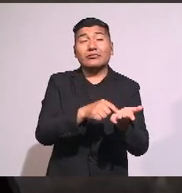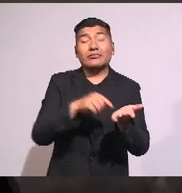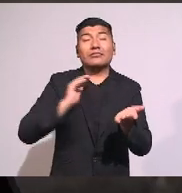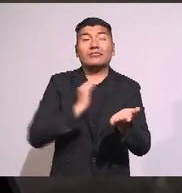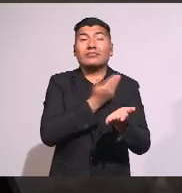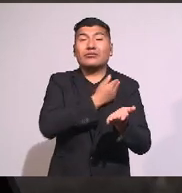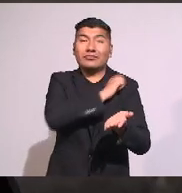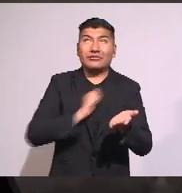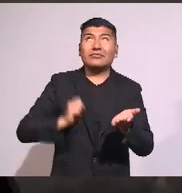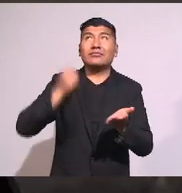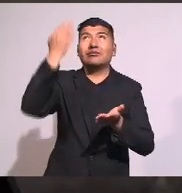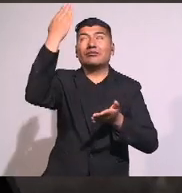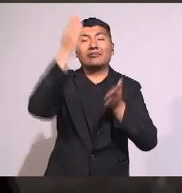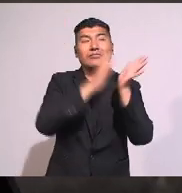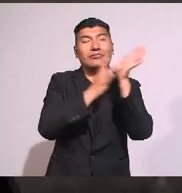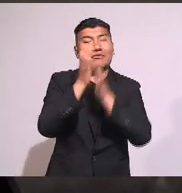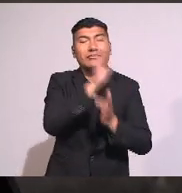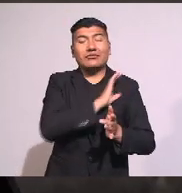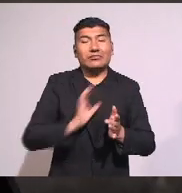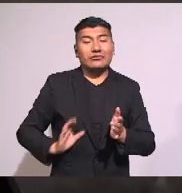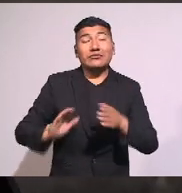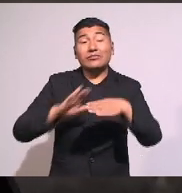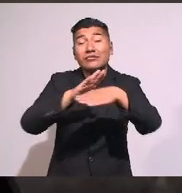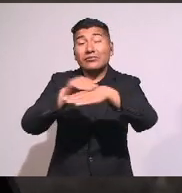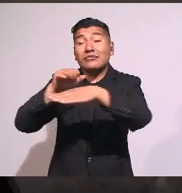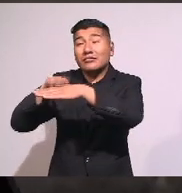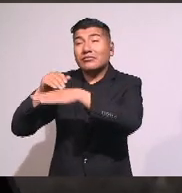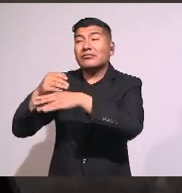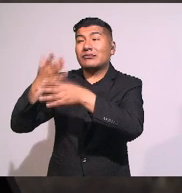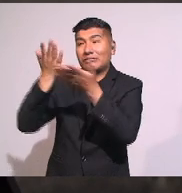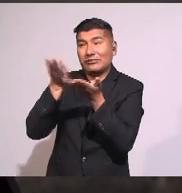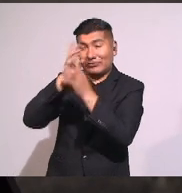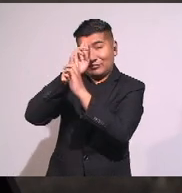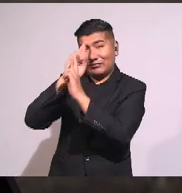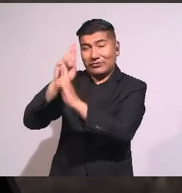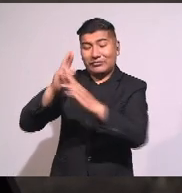nuestro Señor Jesucristo nos llama a todos a respetar la vida.